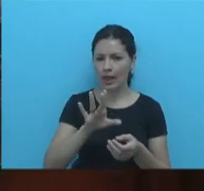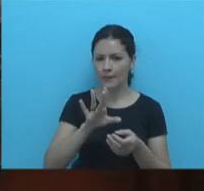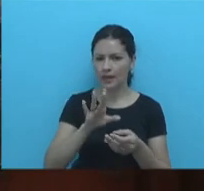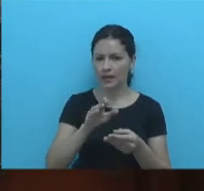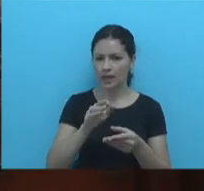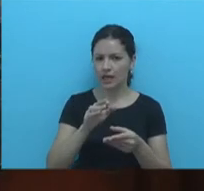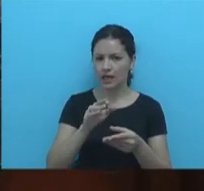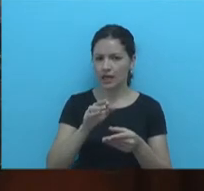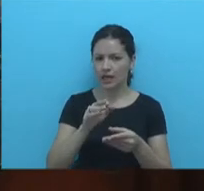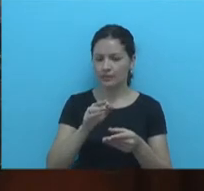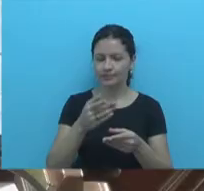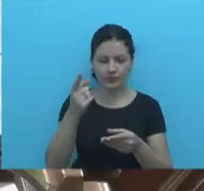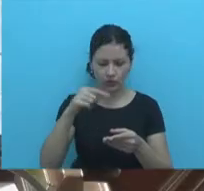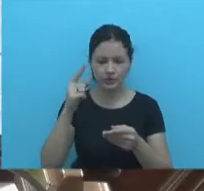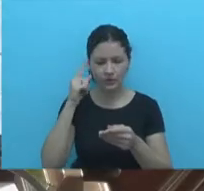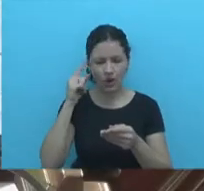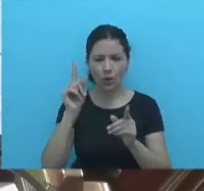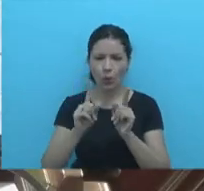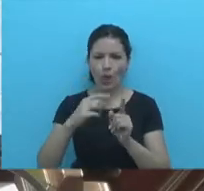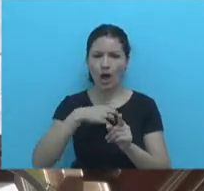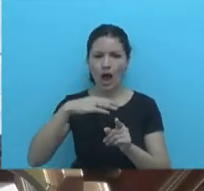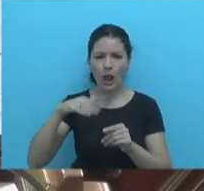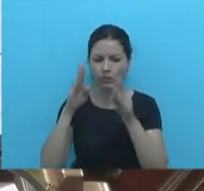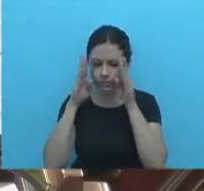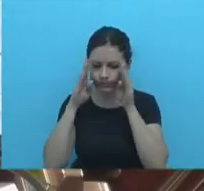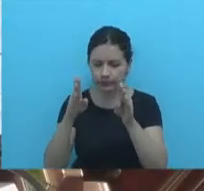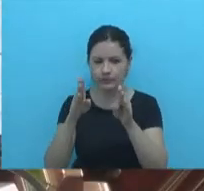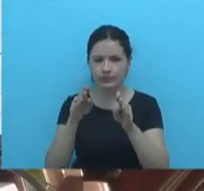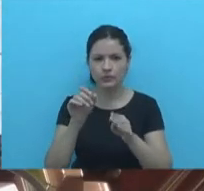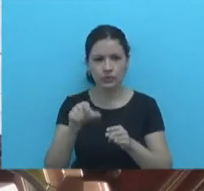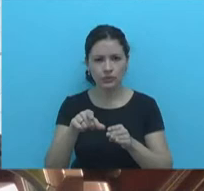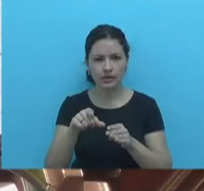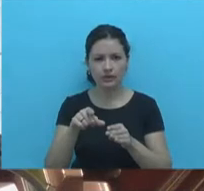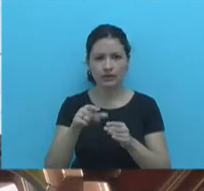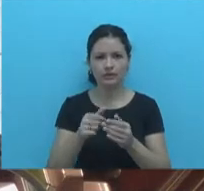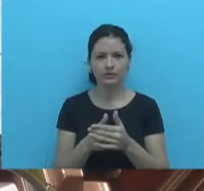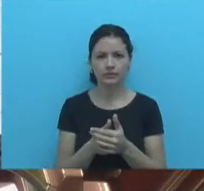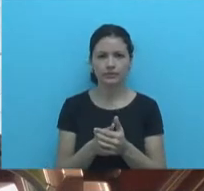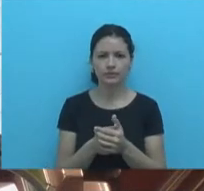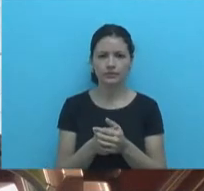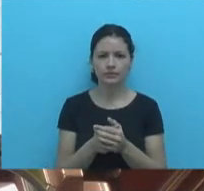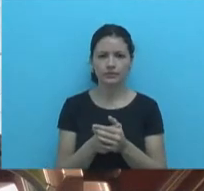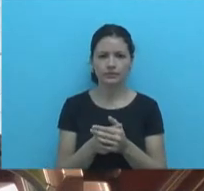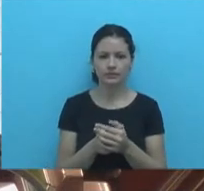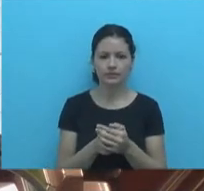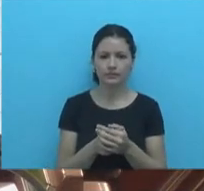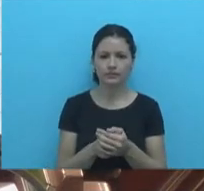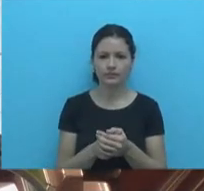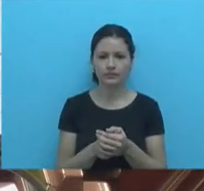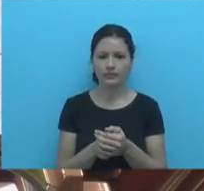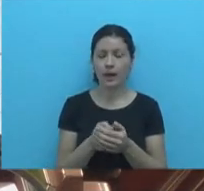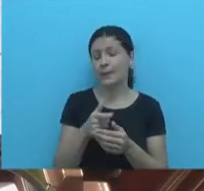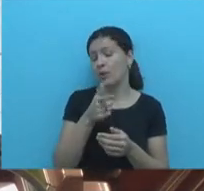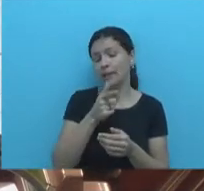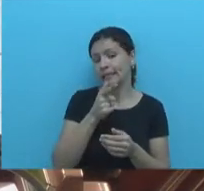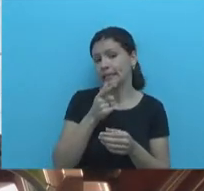carrera o que tal vez no les interesa hacer ninguna de las dos cosas, pero siendo que está dentro de la currícula tiene que participar